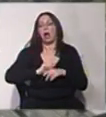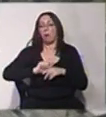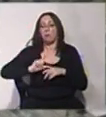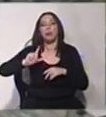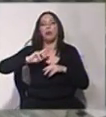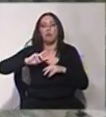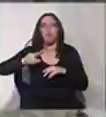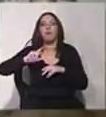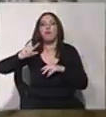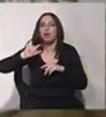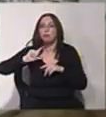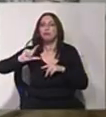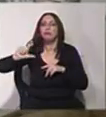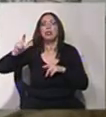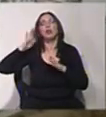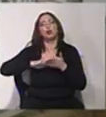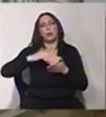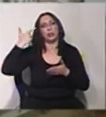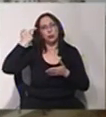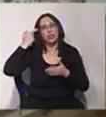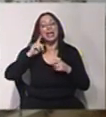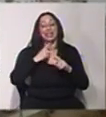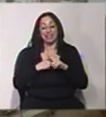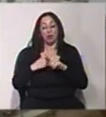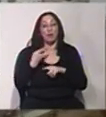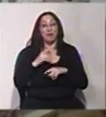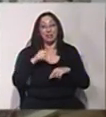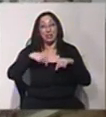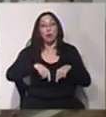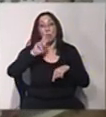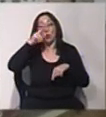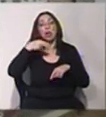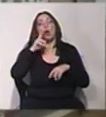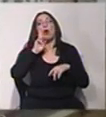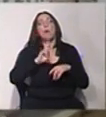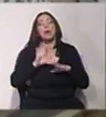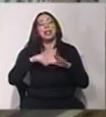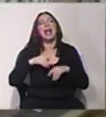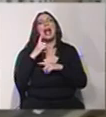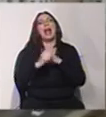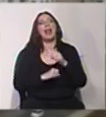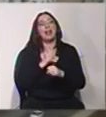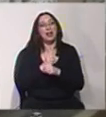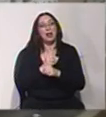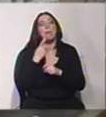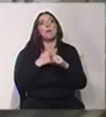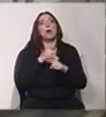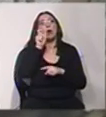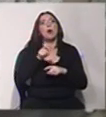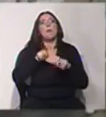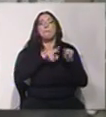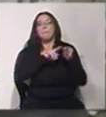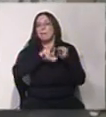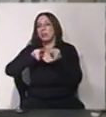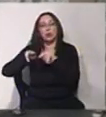y sistemático de la misma. Para el siglo XX, en Uruguay el comportamiento de las tasas anuales de suicidio por habitante se mantuvo casi